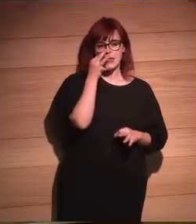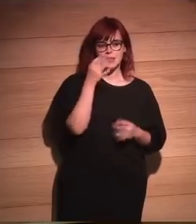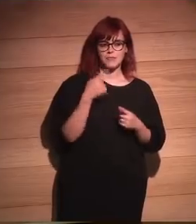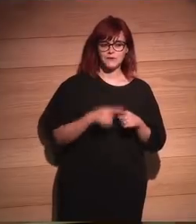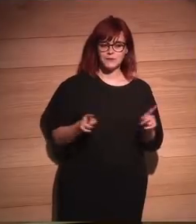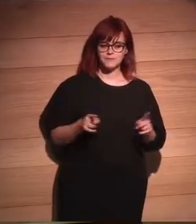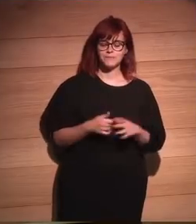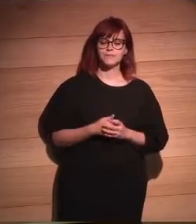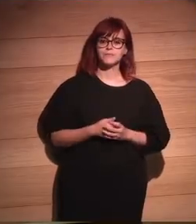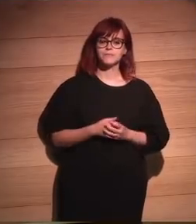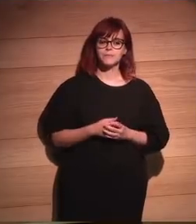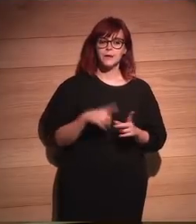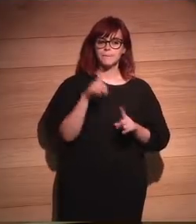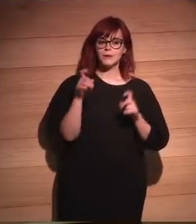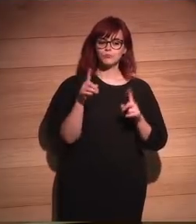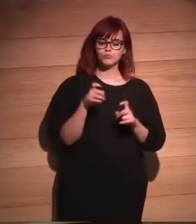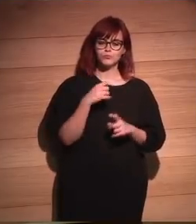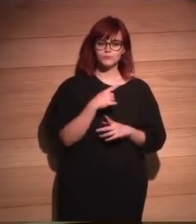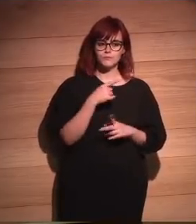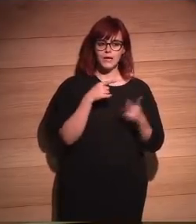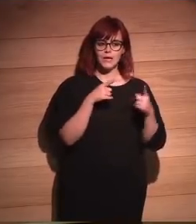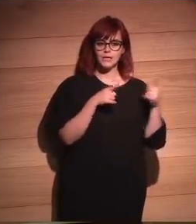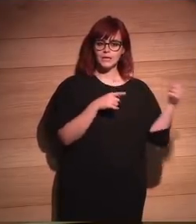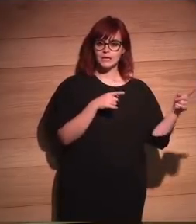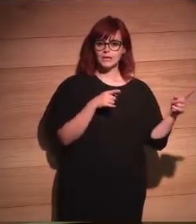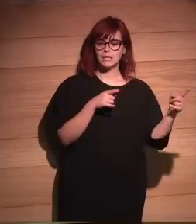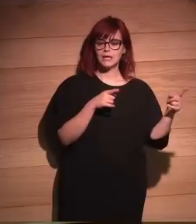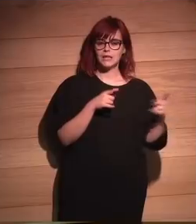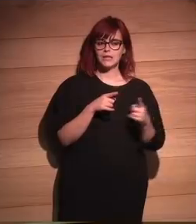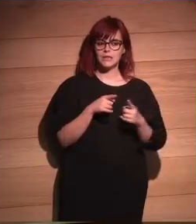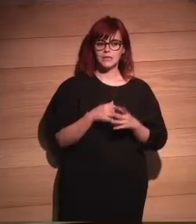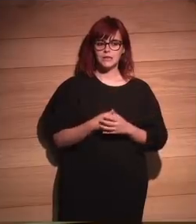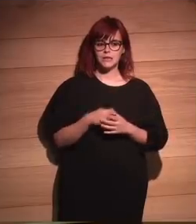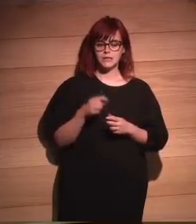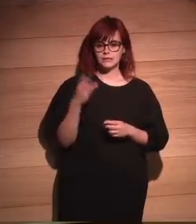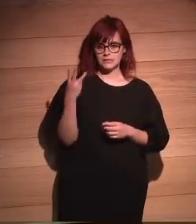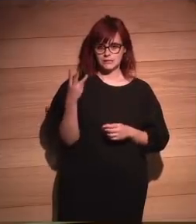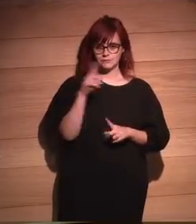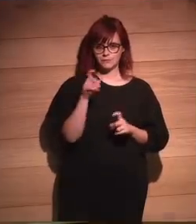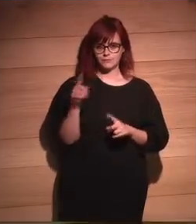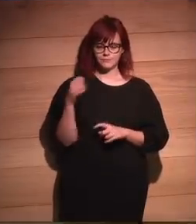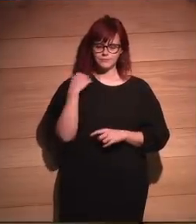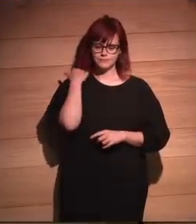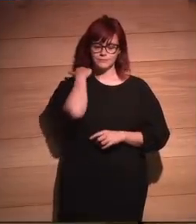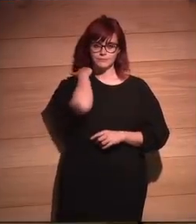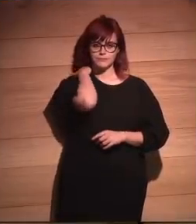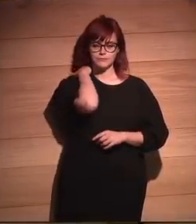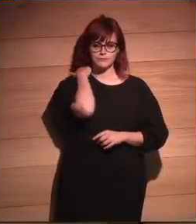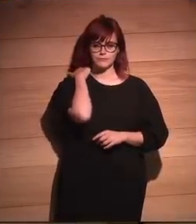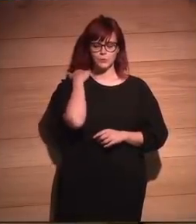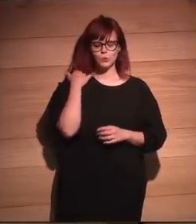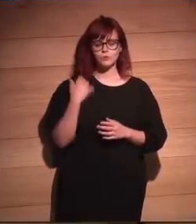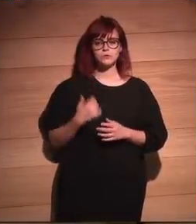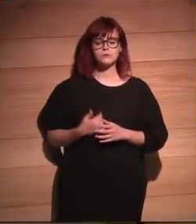Sí. Teníamos alguna palabra pedida, primero aquí, y después ahí y allí.